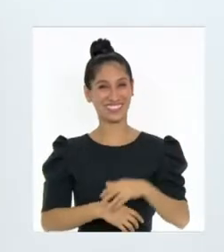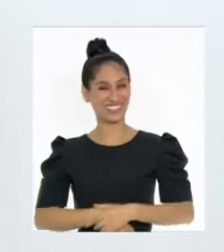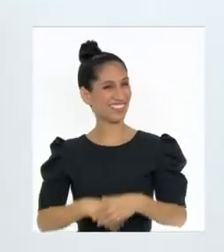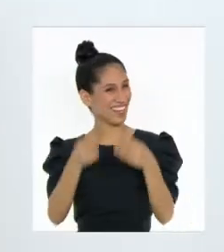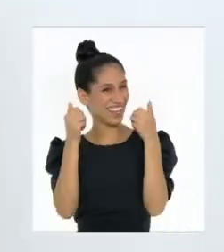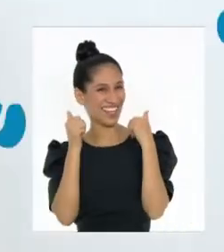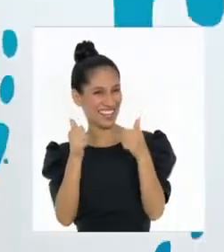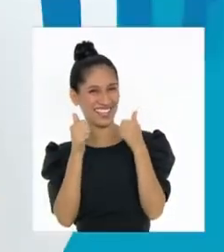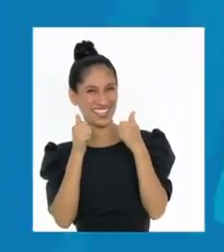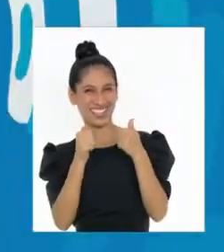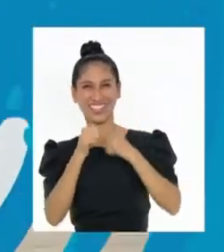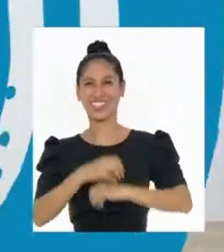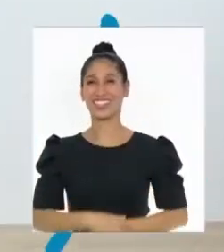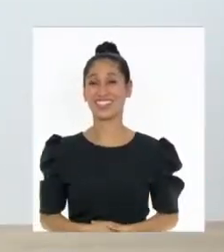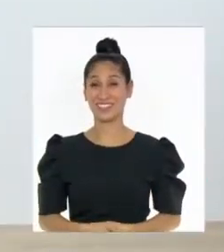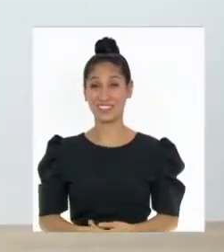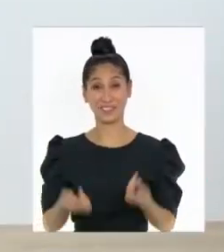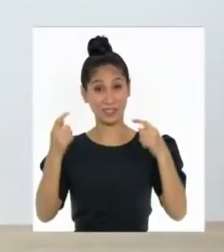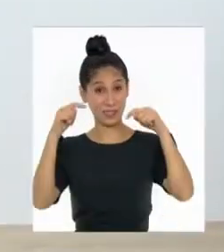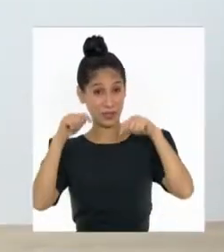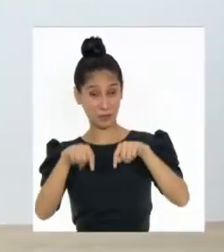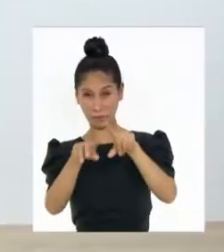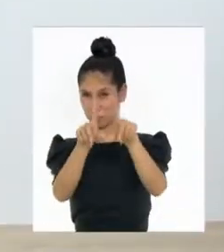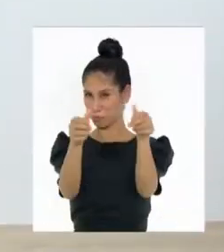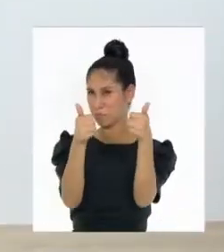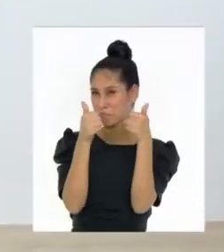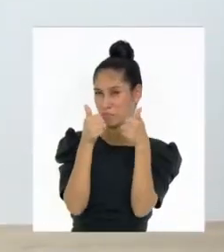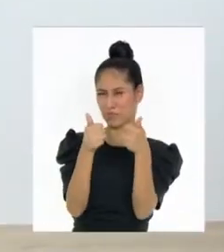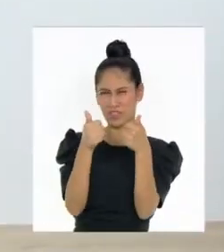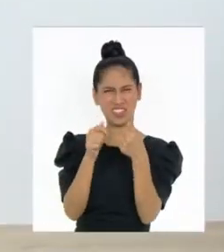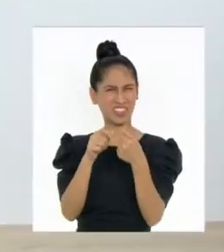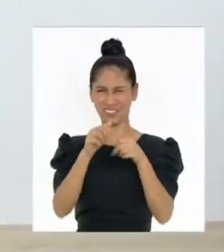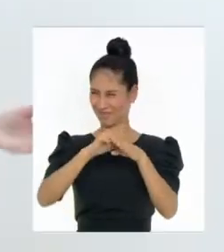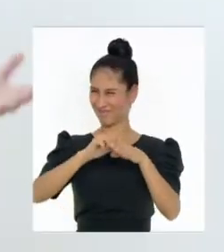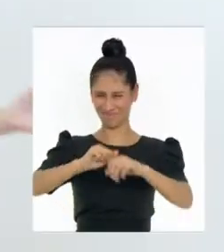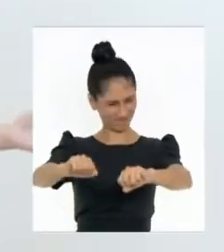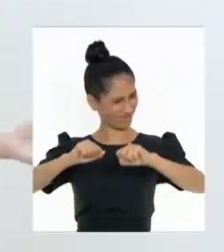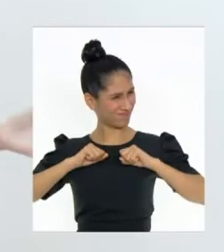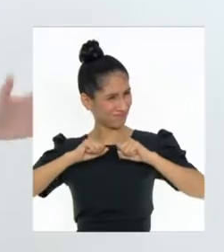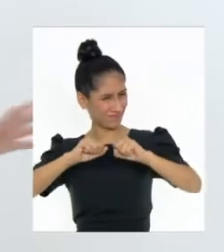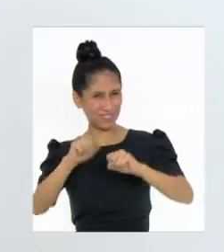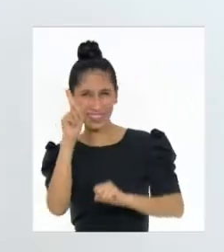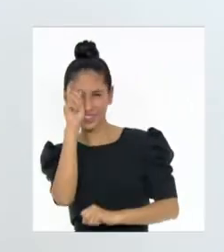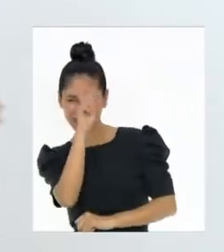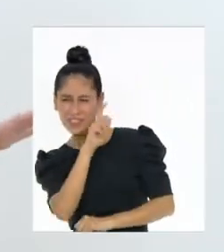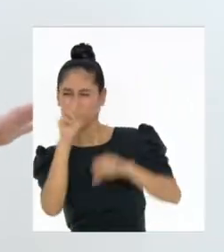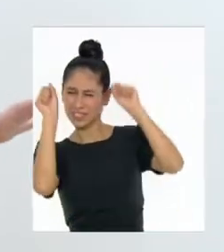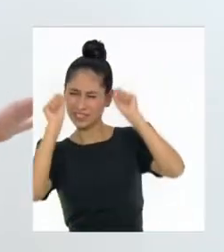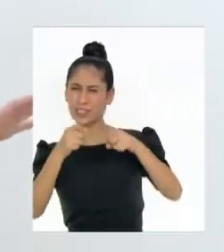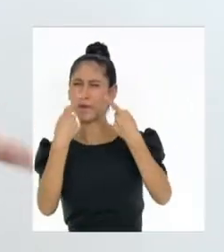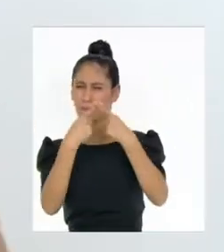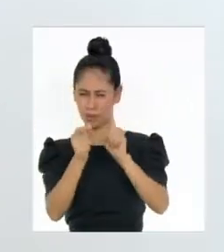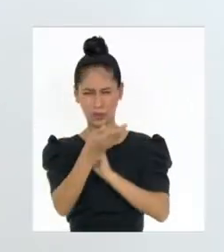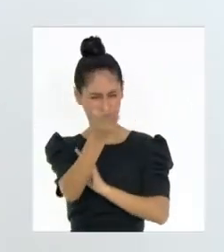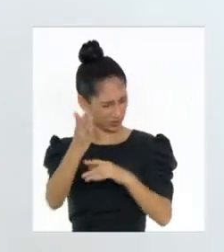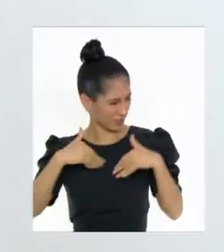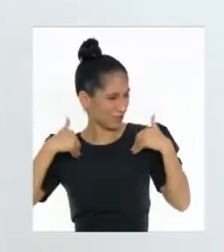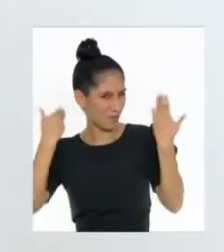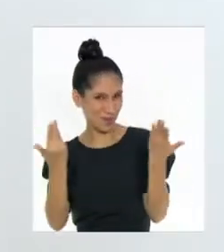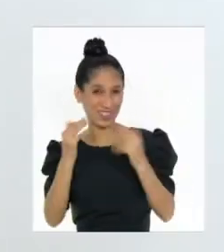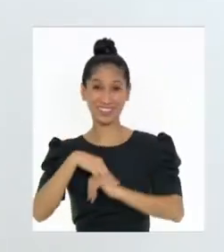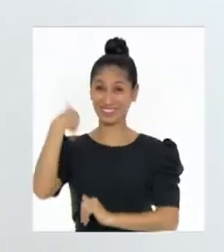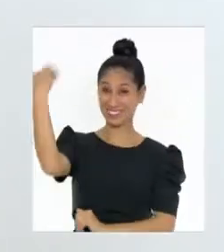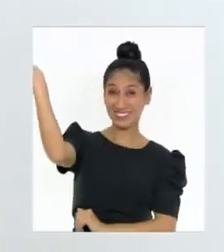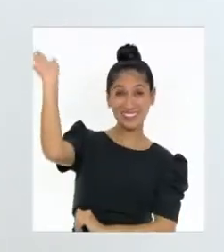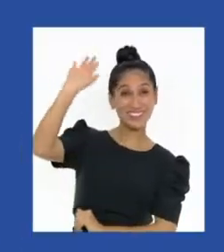Muy bien. Han logrado hacerlo. Es un ejercicio súper difícil, pero recuerden que siempre pueden retarse más. Nos vemos la